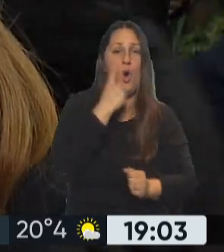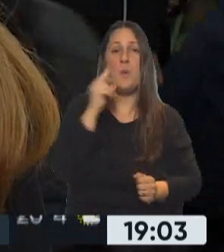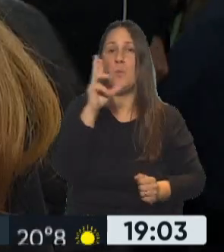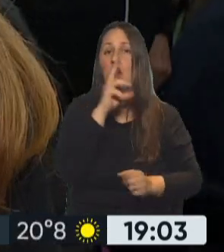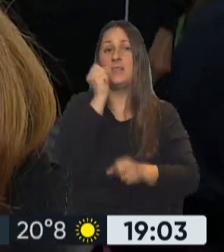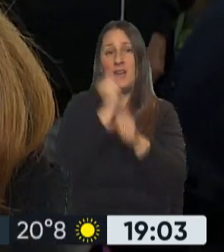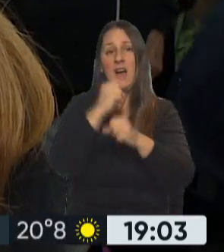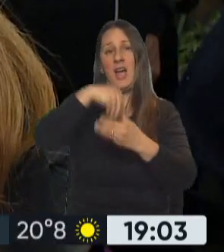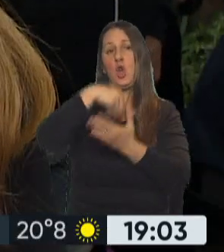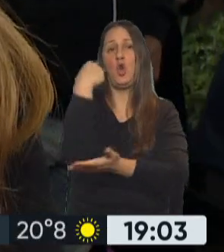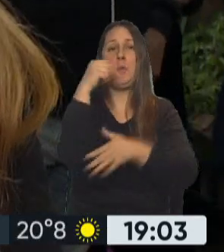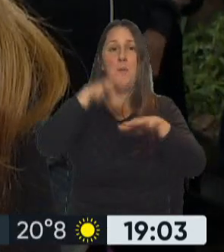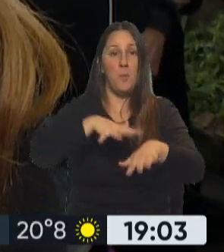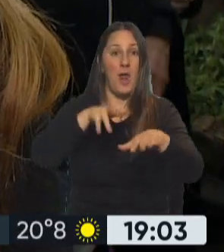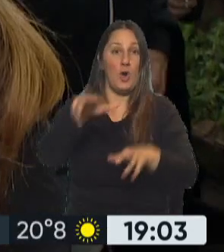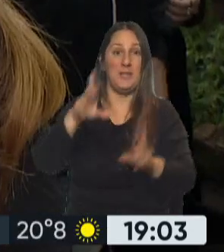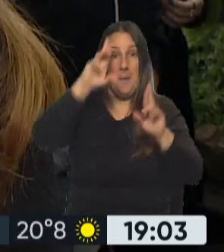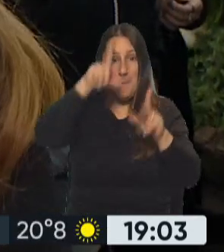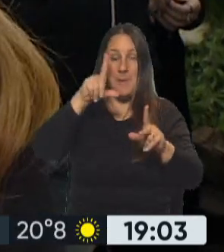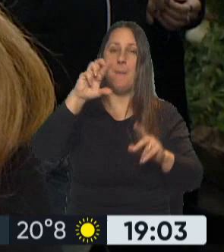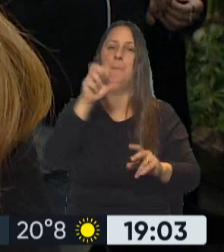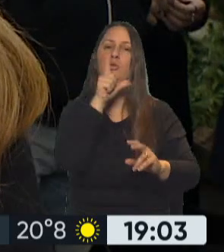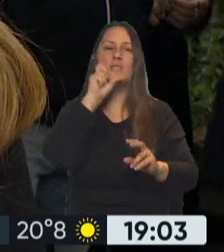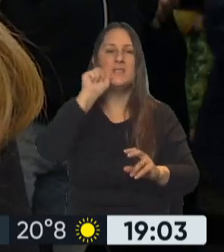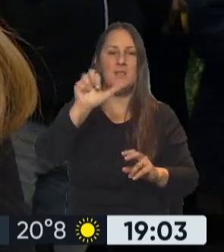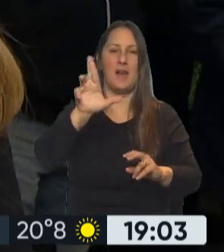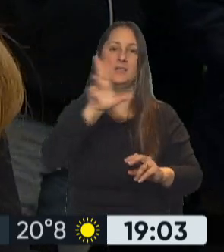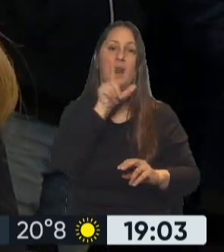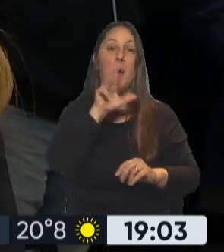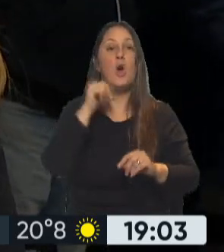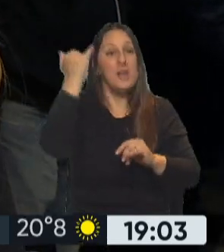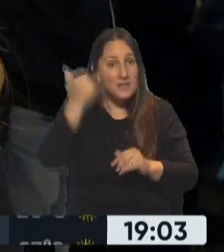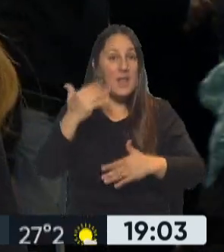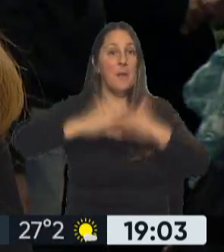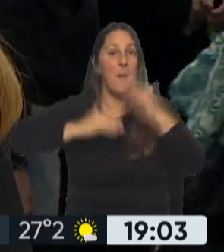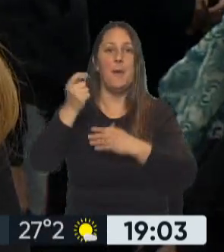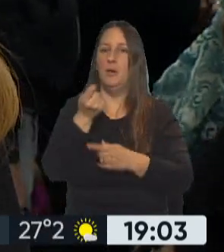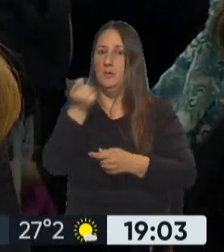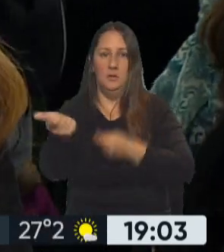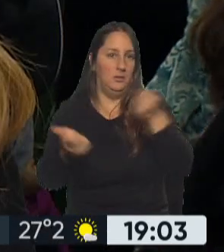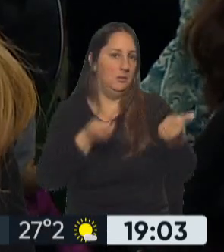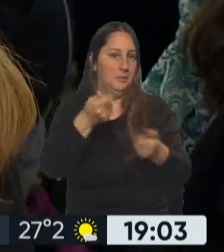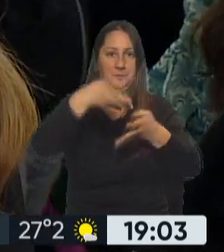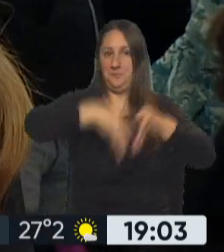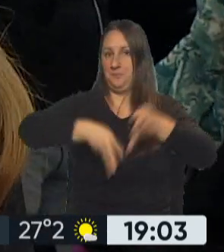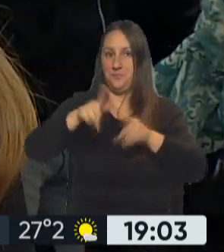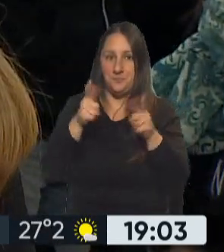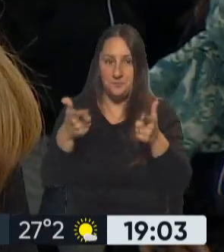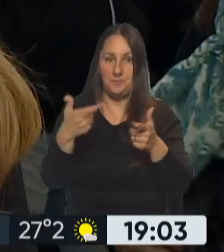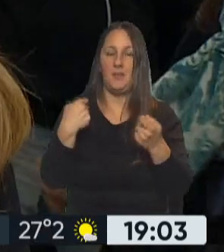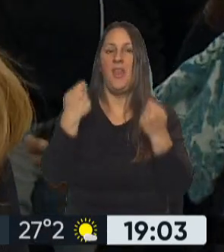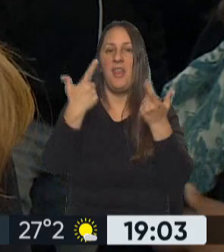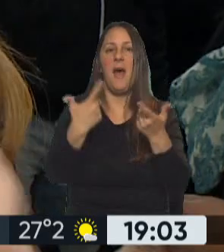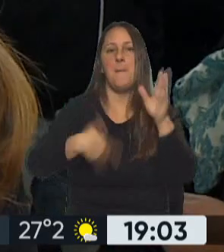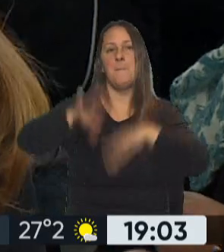economía popular con el potencial trabajo tienen esa mano de obra, pero muchas veces no tienen el financiamiento para comprar la próxima máquina que permita mayor nivel